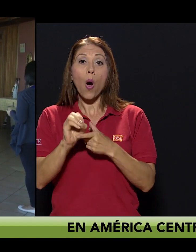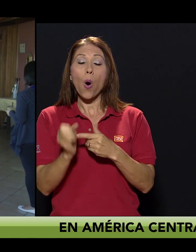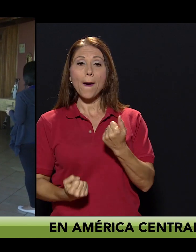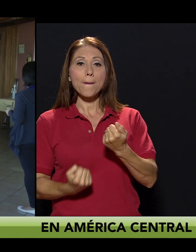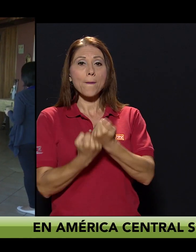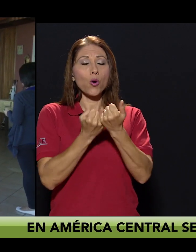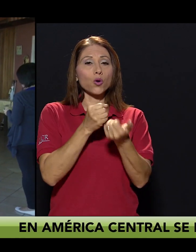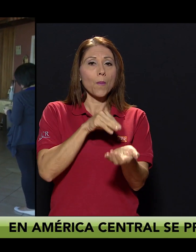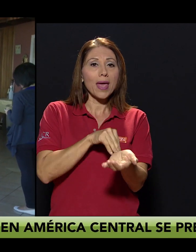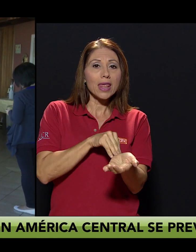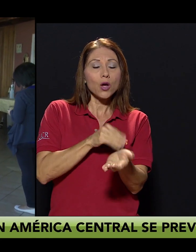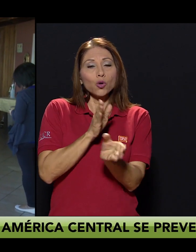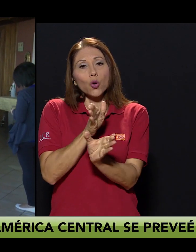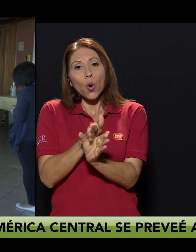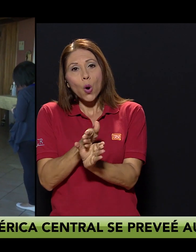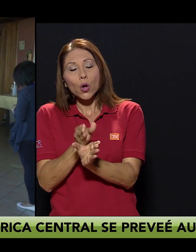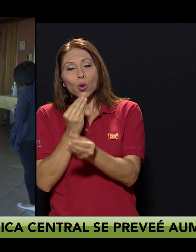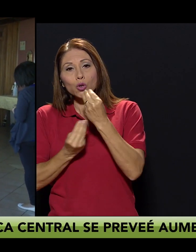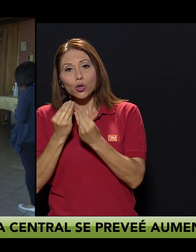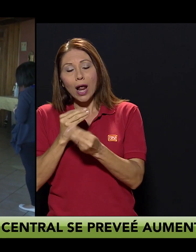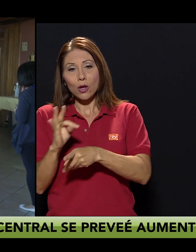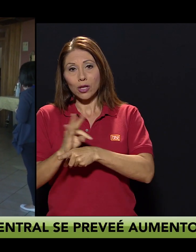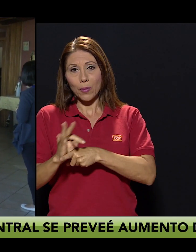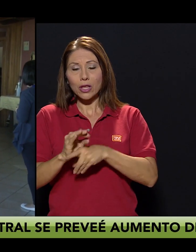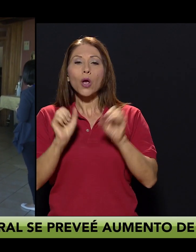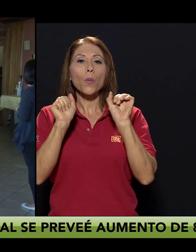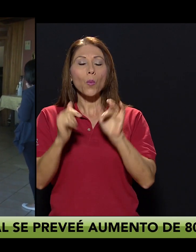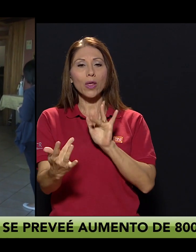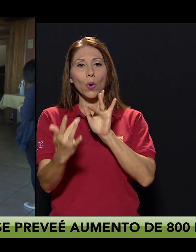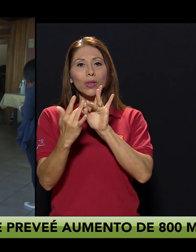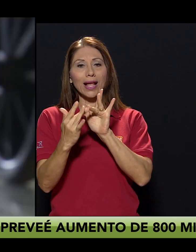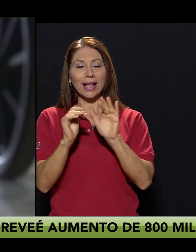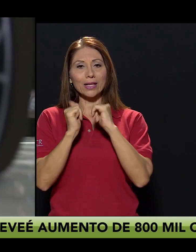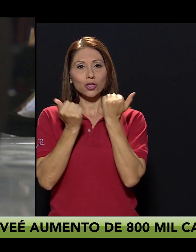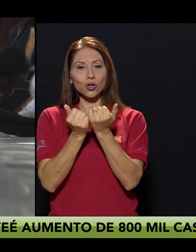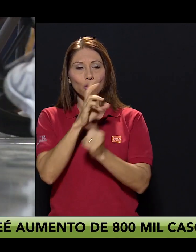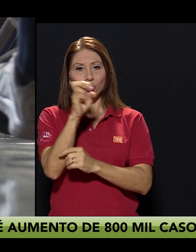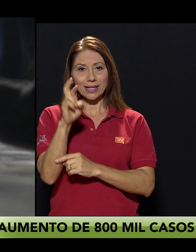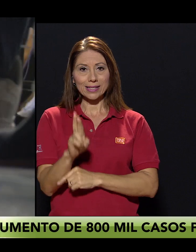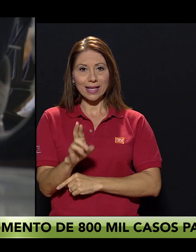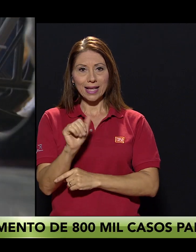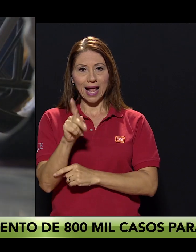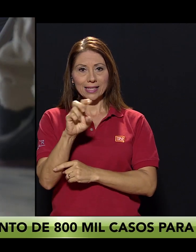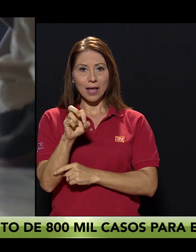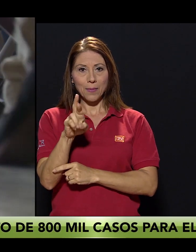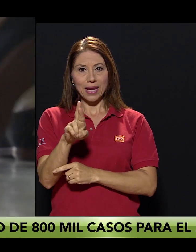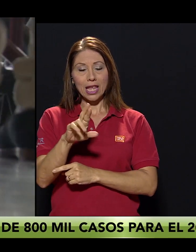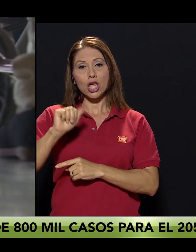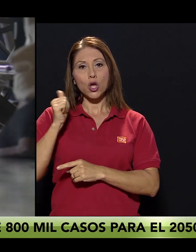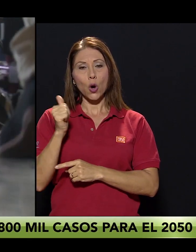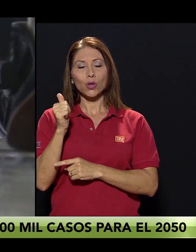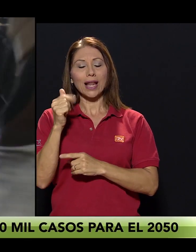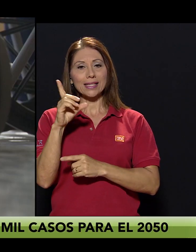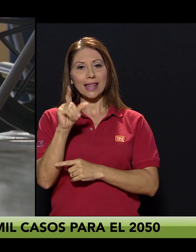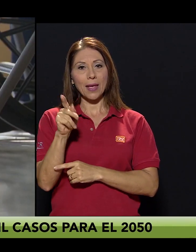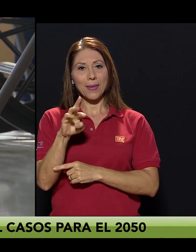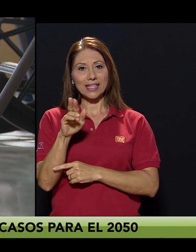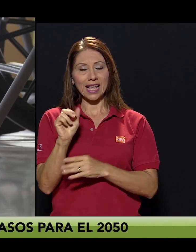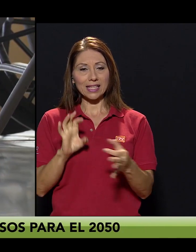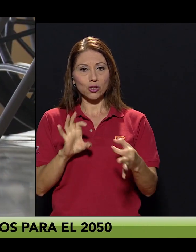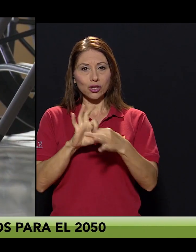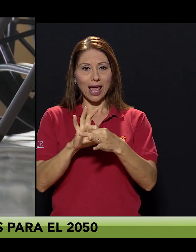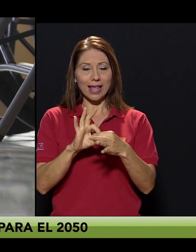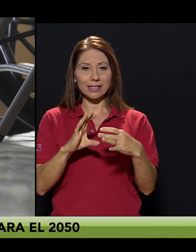demencia o recibir apoyo médico, psicológico, nutricional o terapéutico Puede contactar a la Asociación Costarricense de